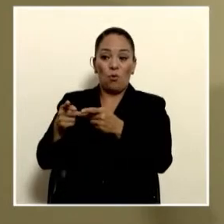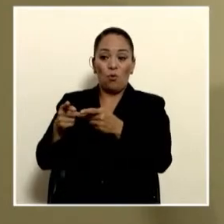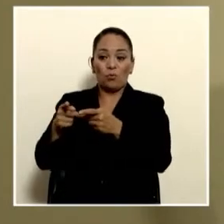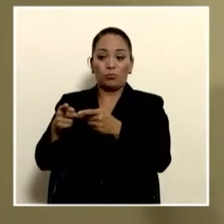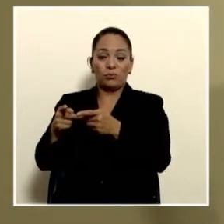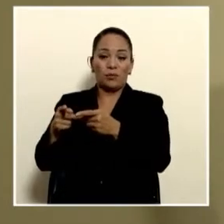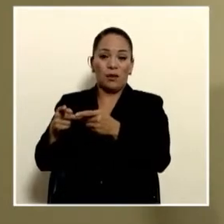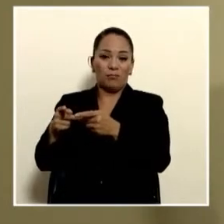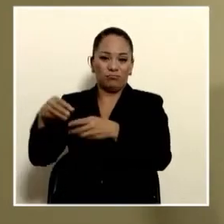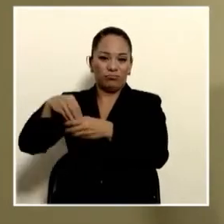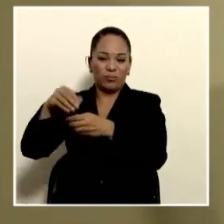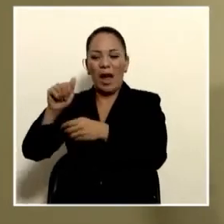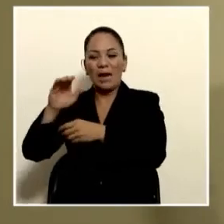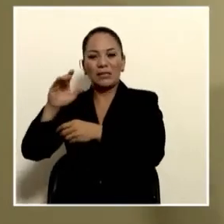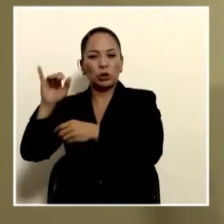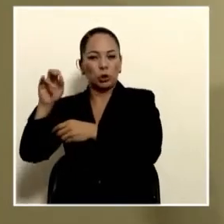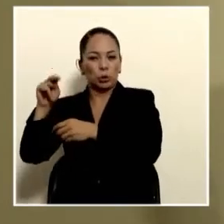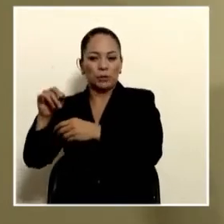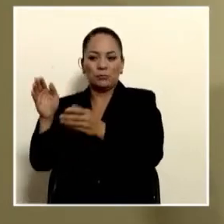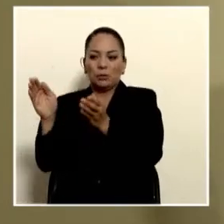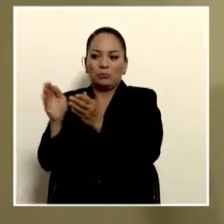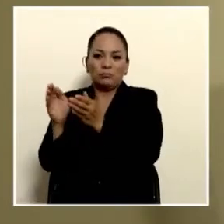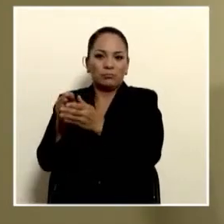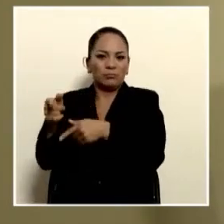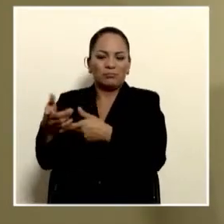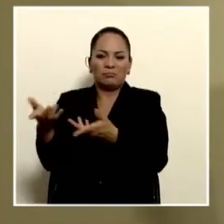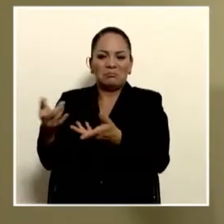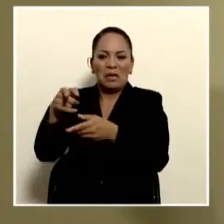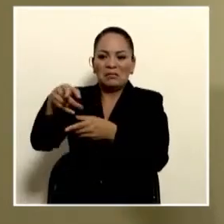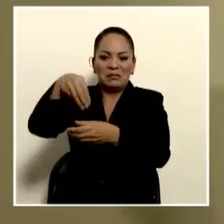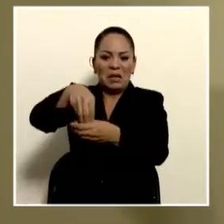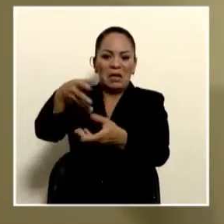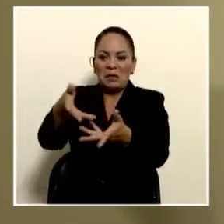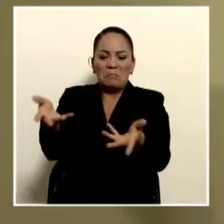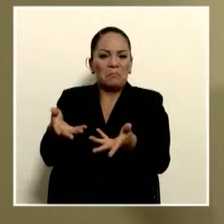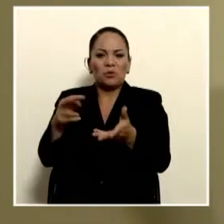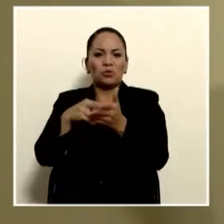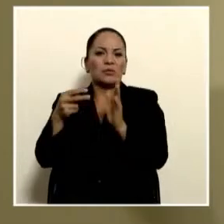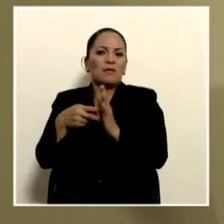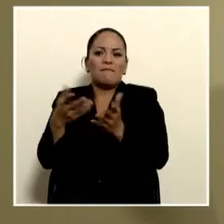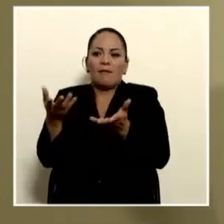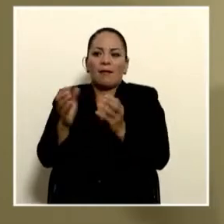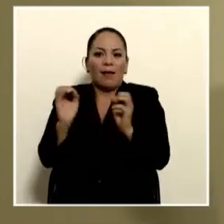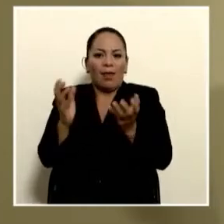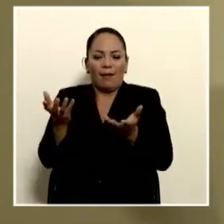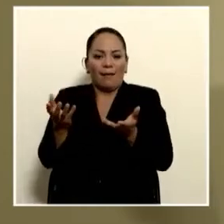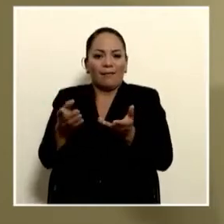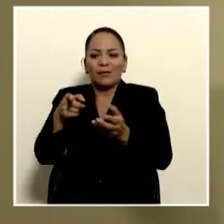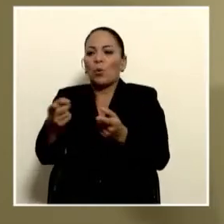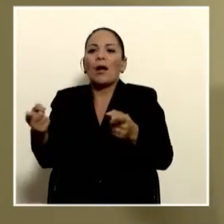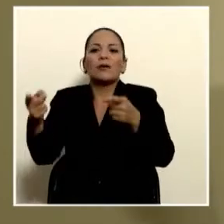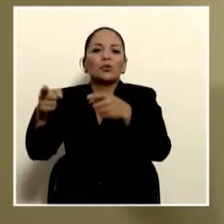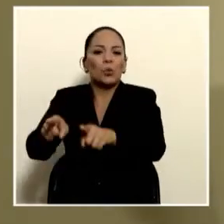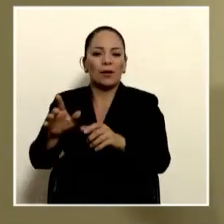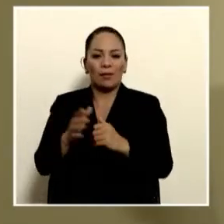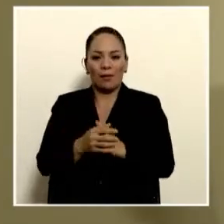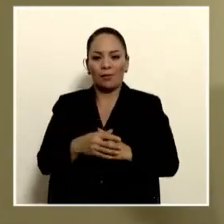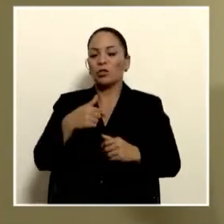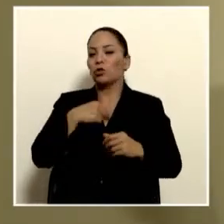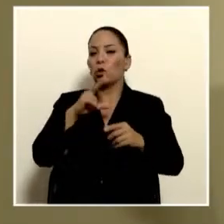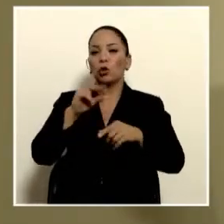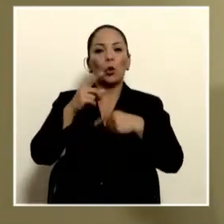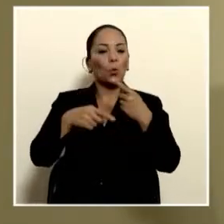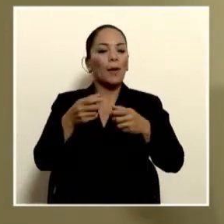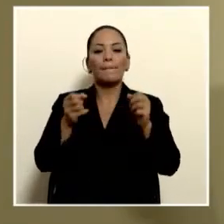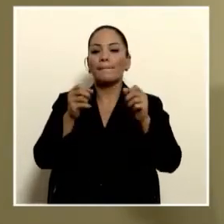minoritaria, pasa por ser un evento de casualidad, y que no voy a permitir